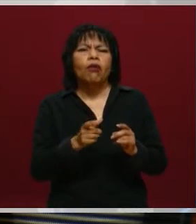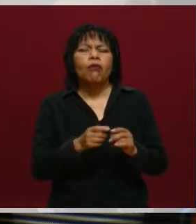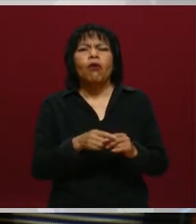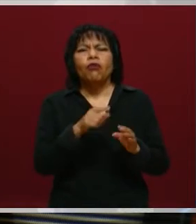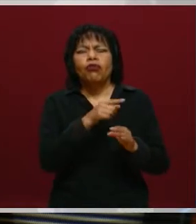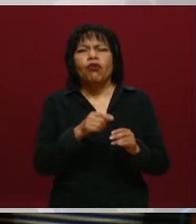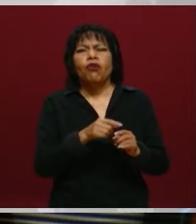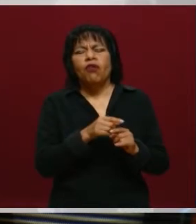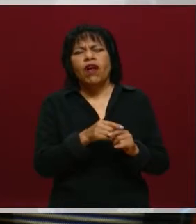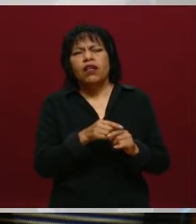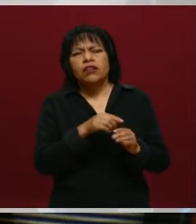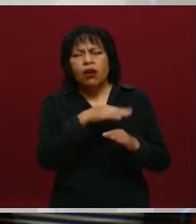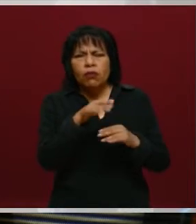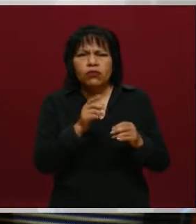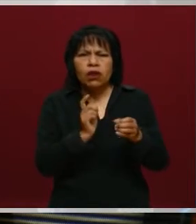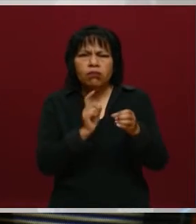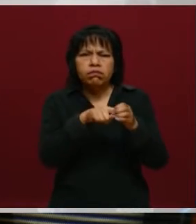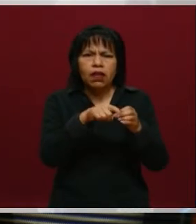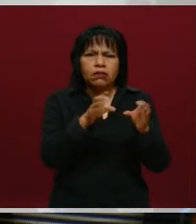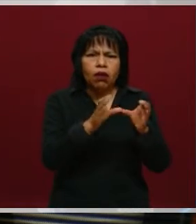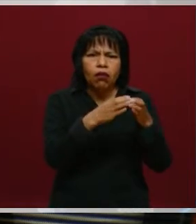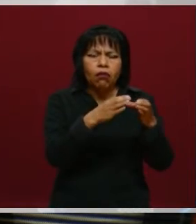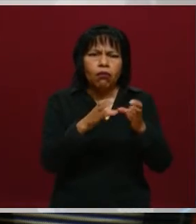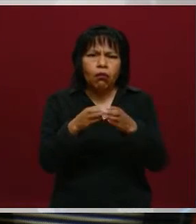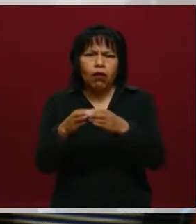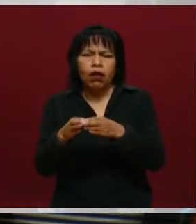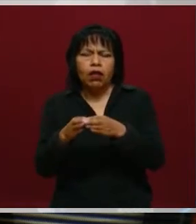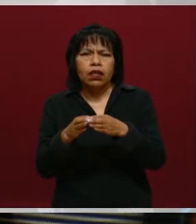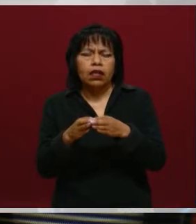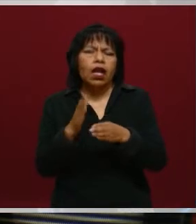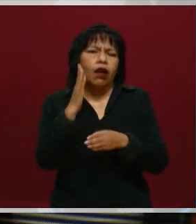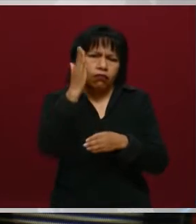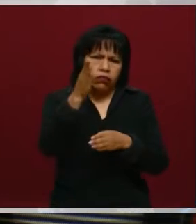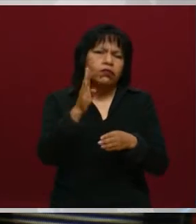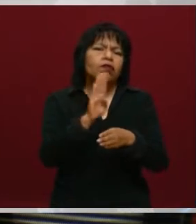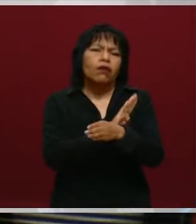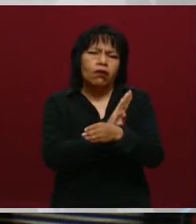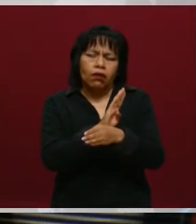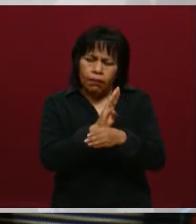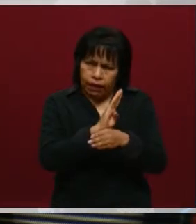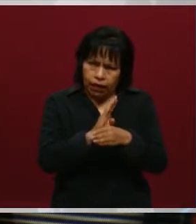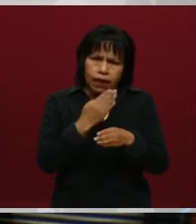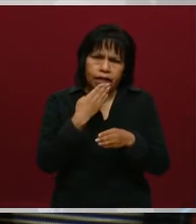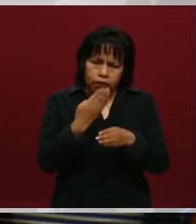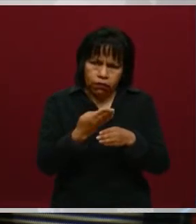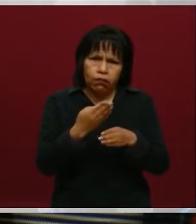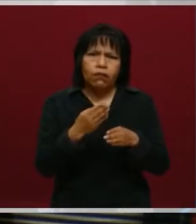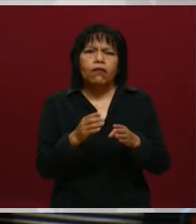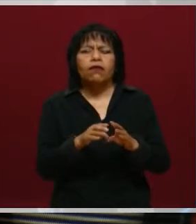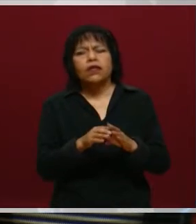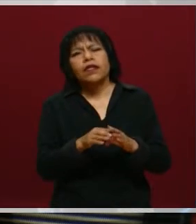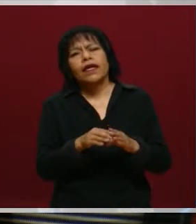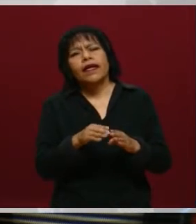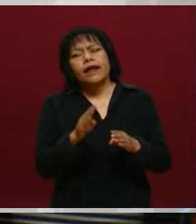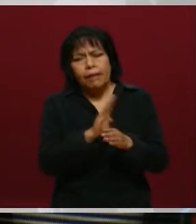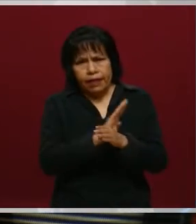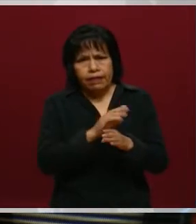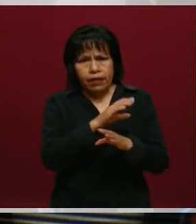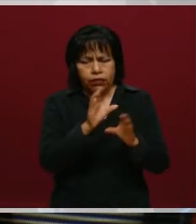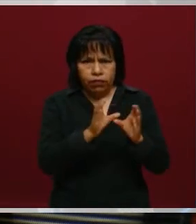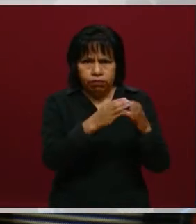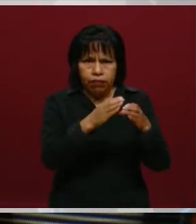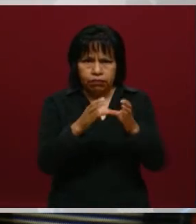dignidad promueve el camino hacia el bienestar y el florecimiento de la comunidad la convivencia social